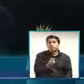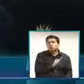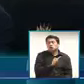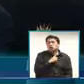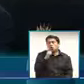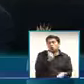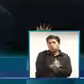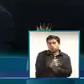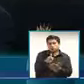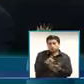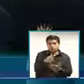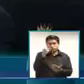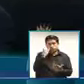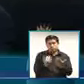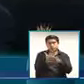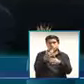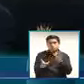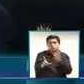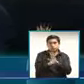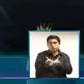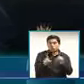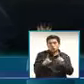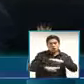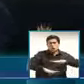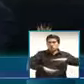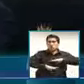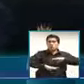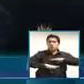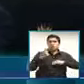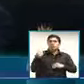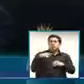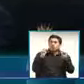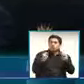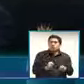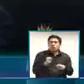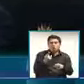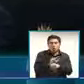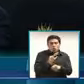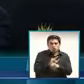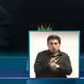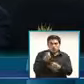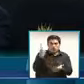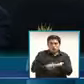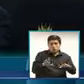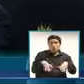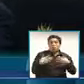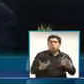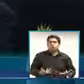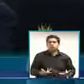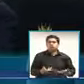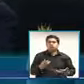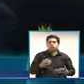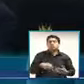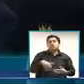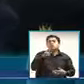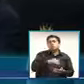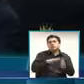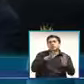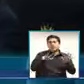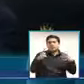la sola aprobación de esta iniciativa de ley no es suficiente para que se pueda volver a aplicar la pena de muerte porque en el año